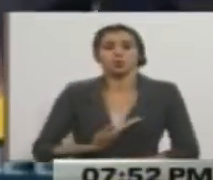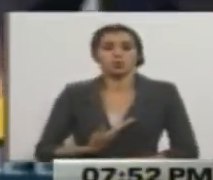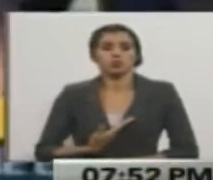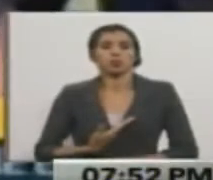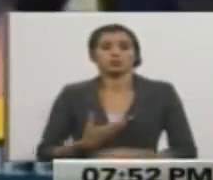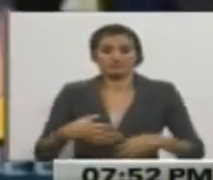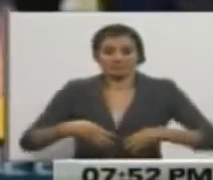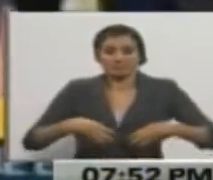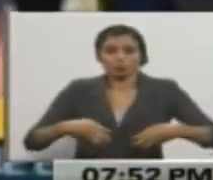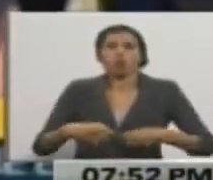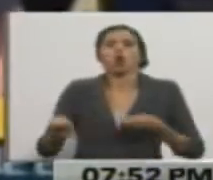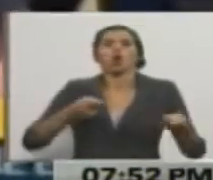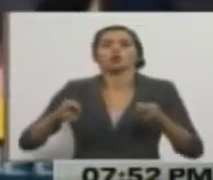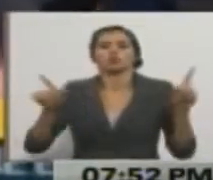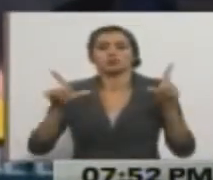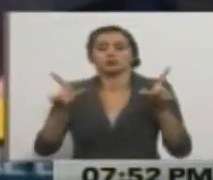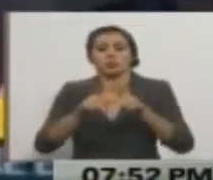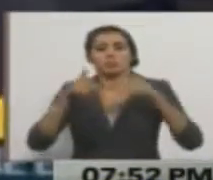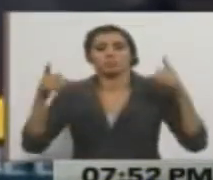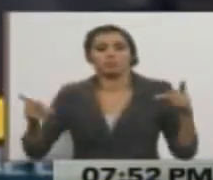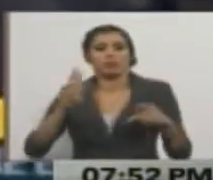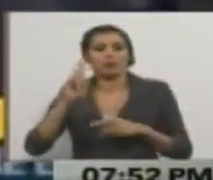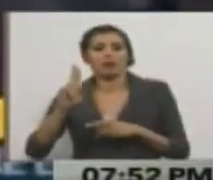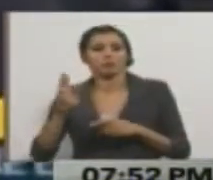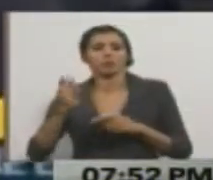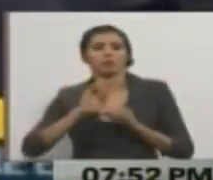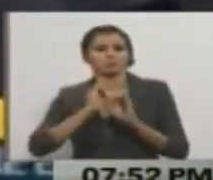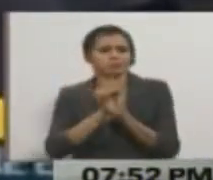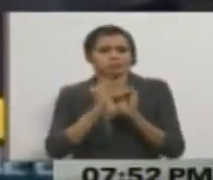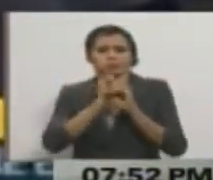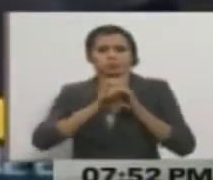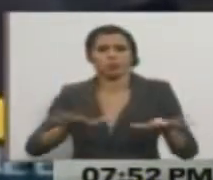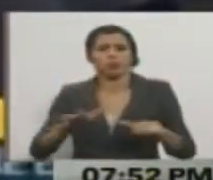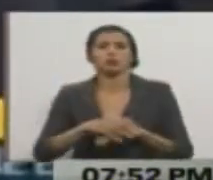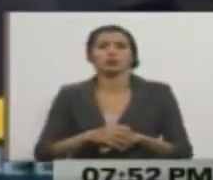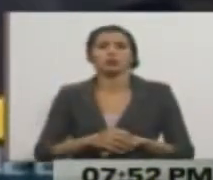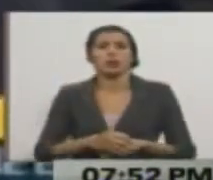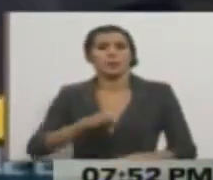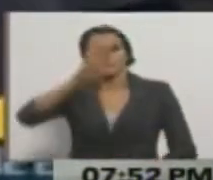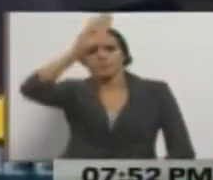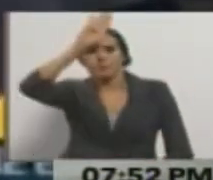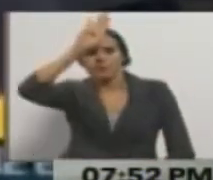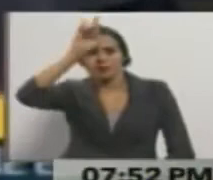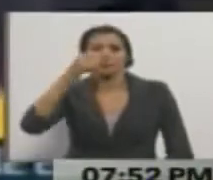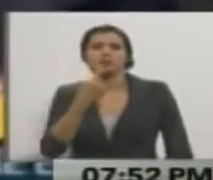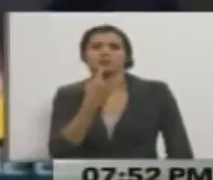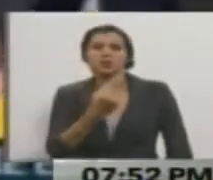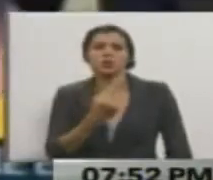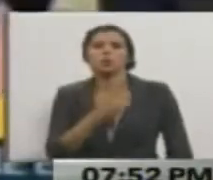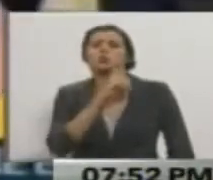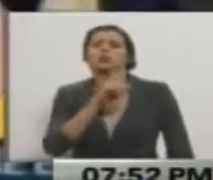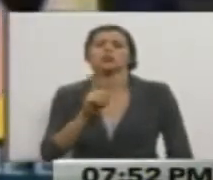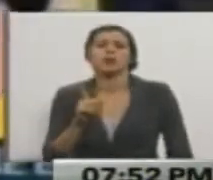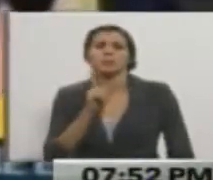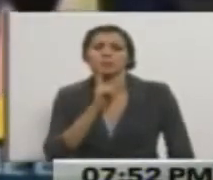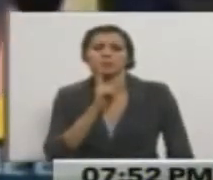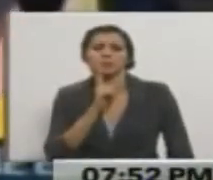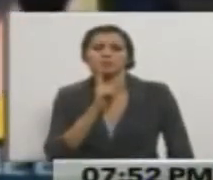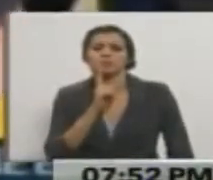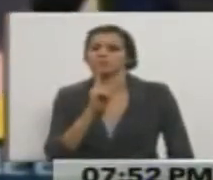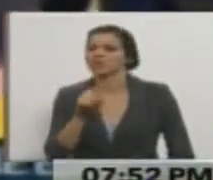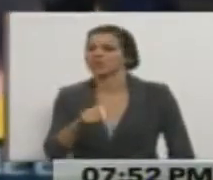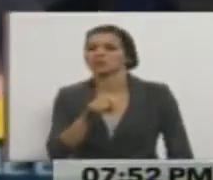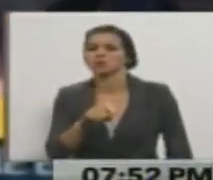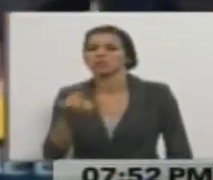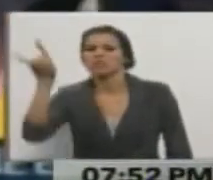de la libertad de expresión. El Papa Francisco ha llamado justamente este modelo el estiércol del diablo,